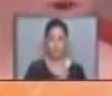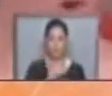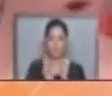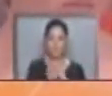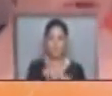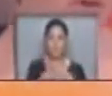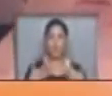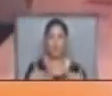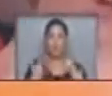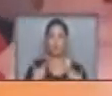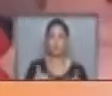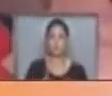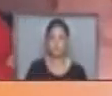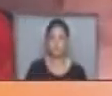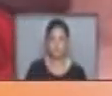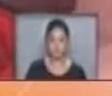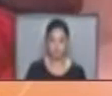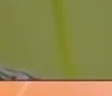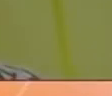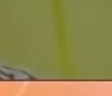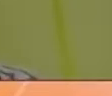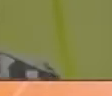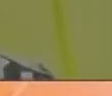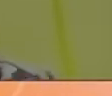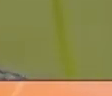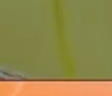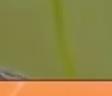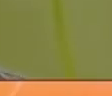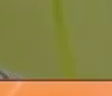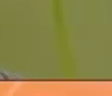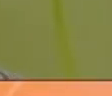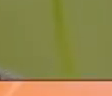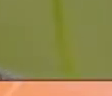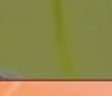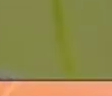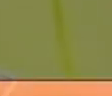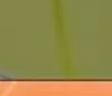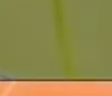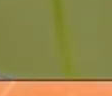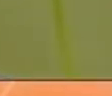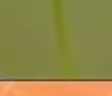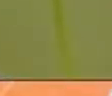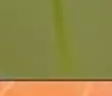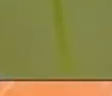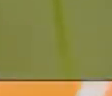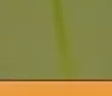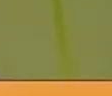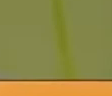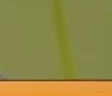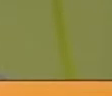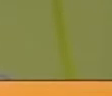son elegidos vía elección, digamos, vía voto, o sea, a través de un sistema democrático.